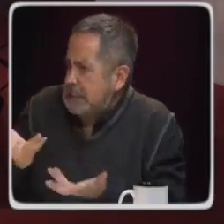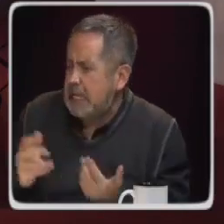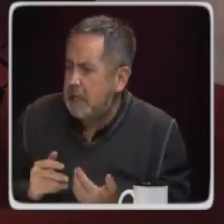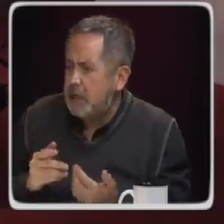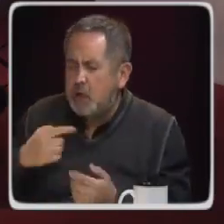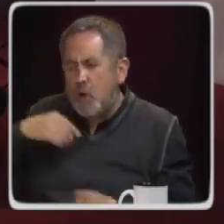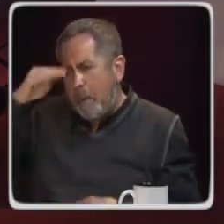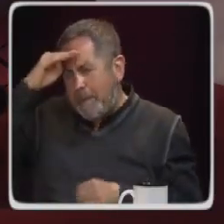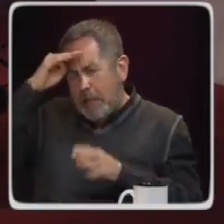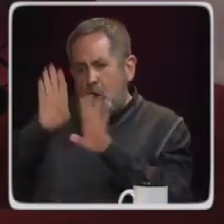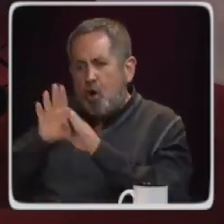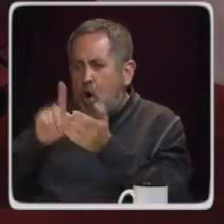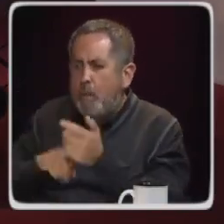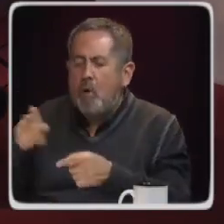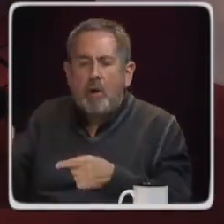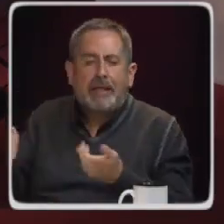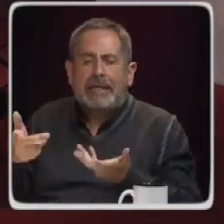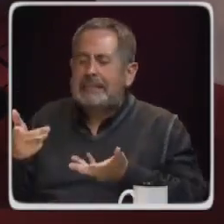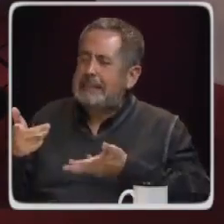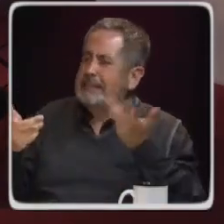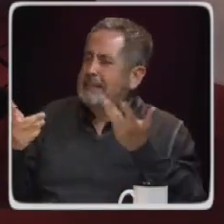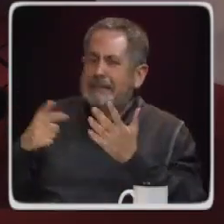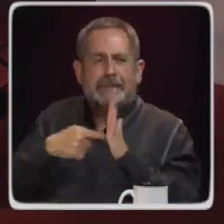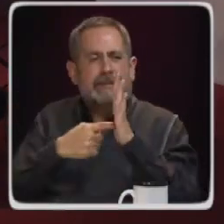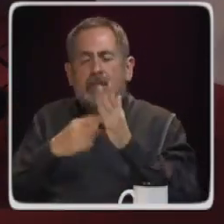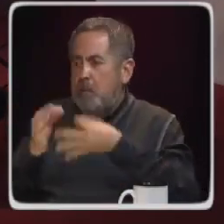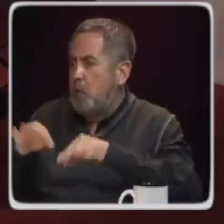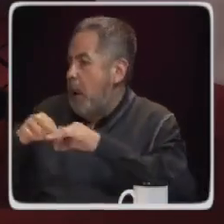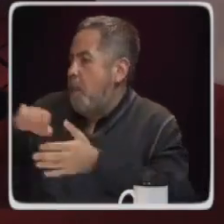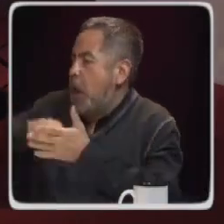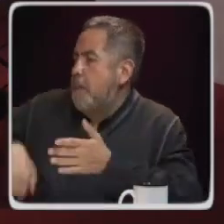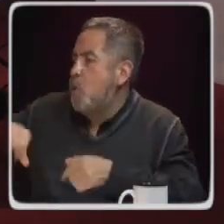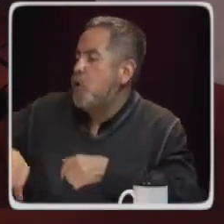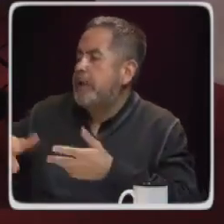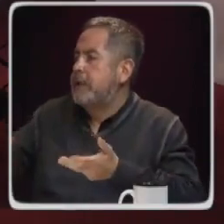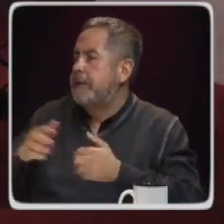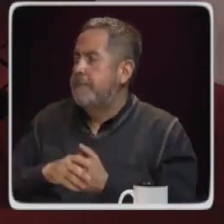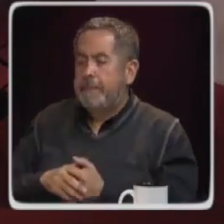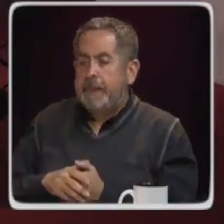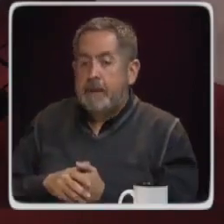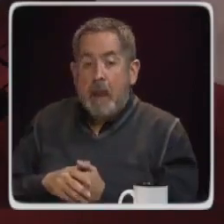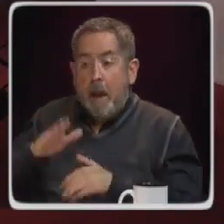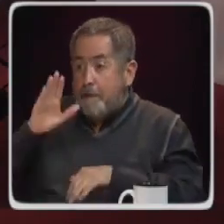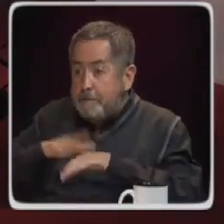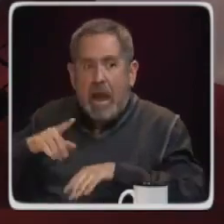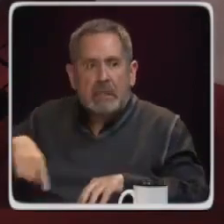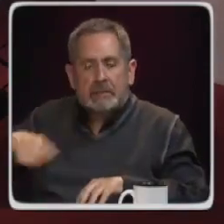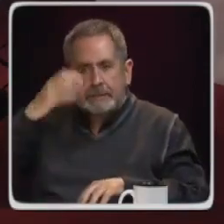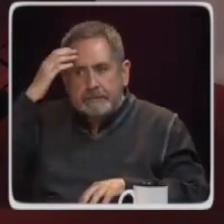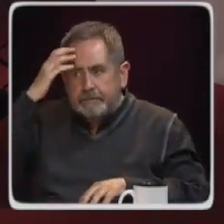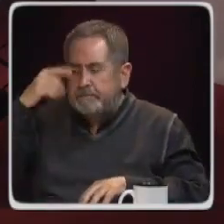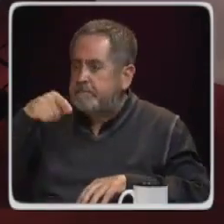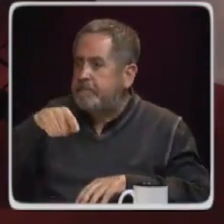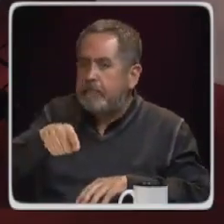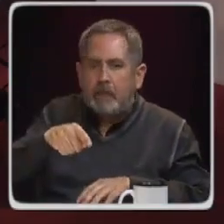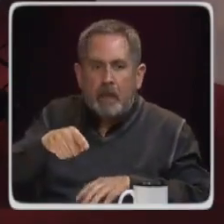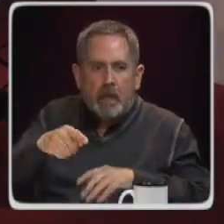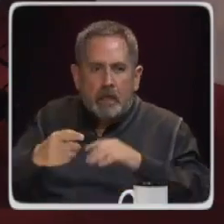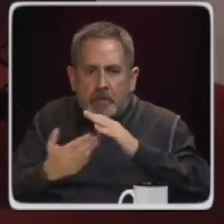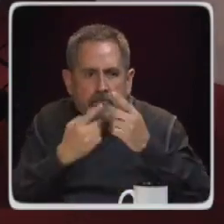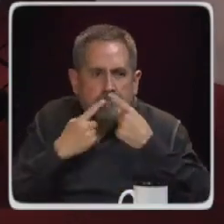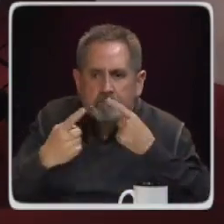Estamos de regreso y hemos estado platicando a lo largo de este programa pues de varios temas que están ocurriendo en torno a la educación inclusiva, esta